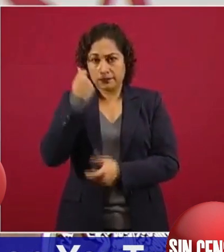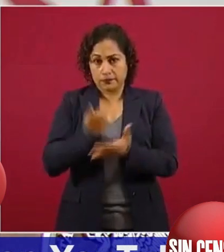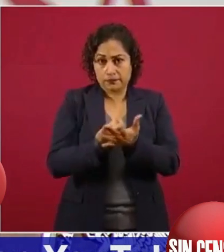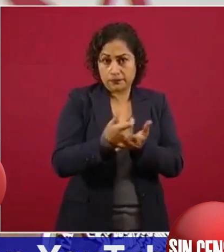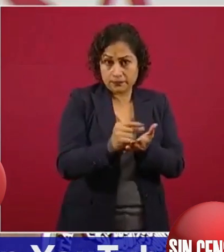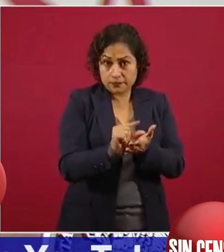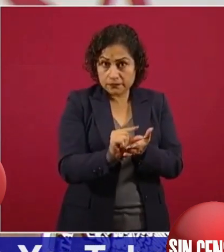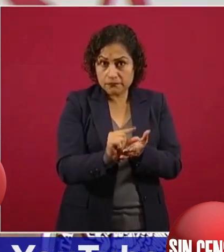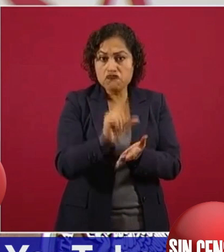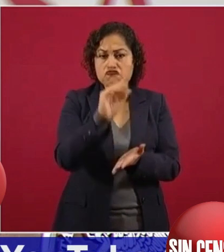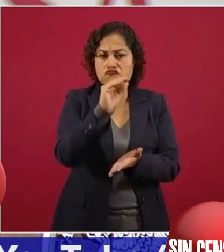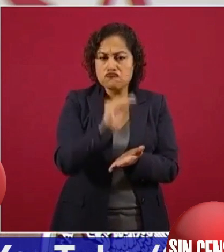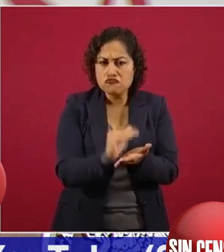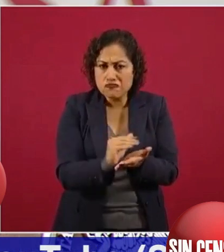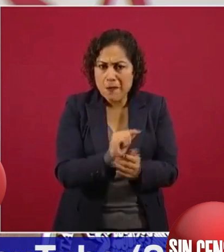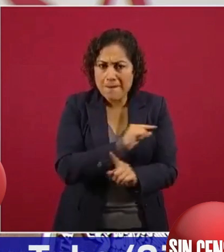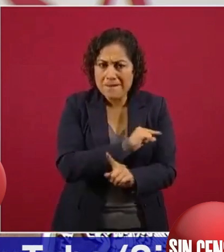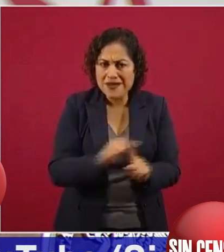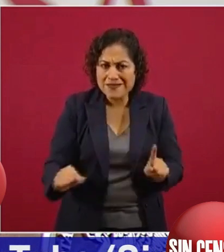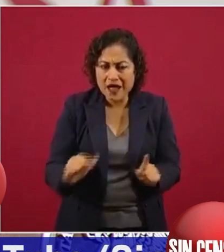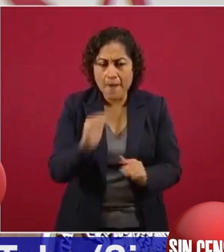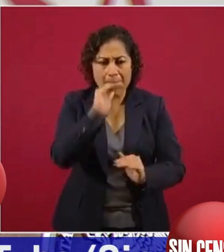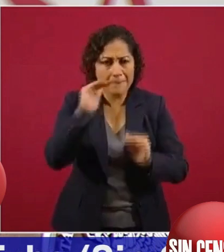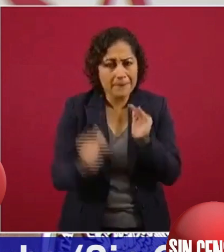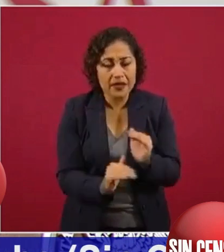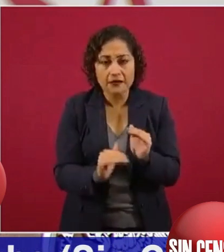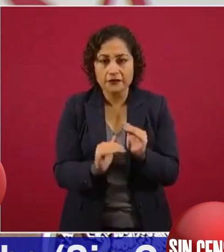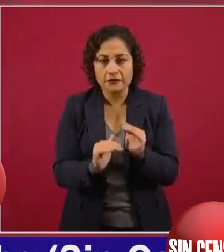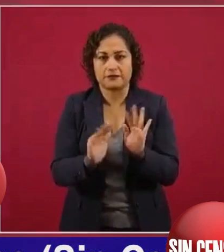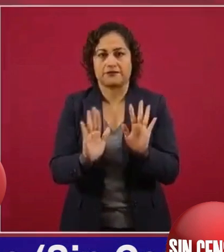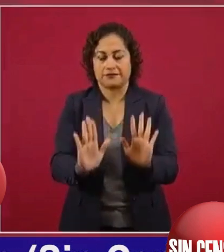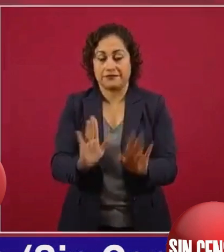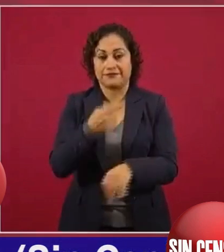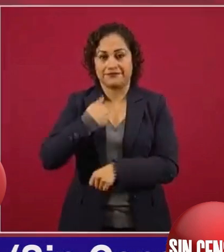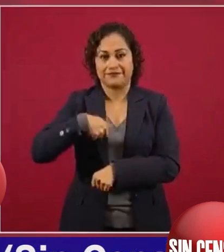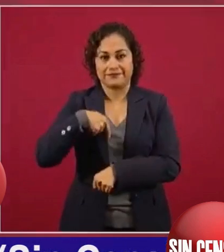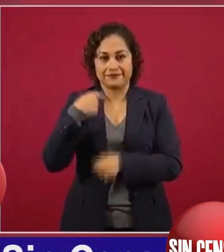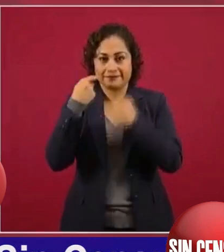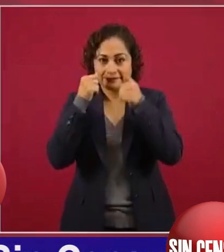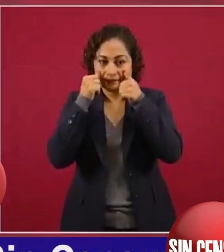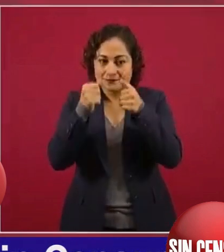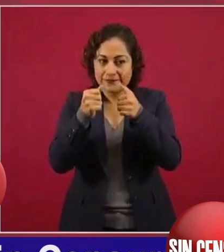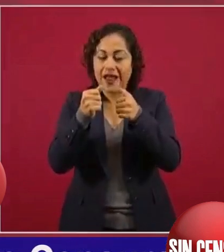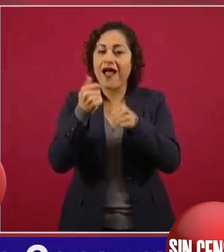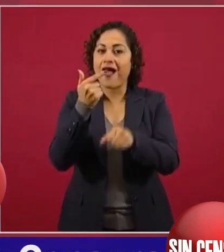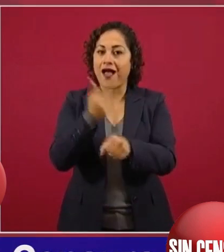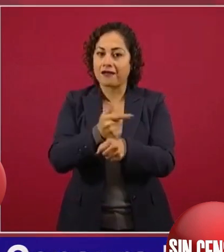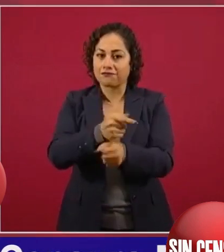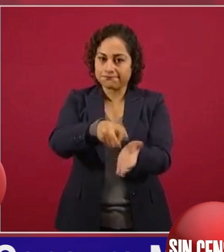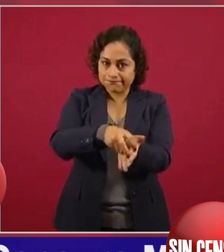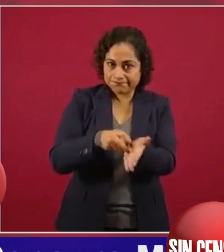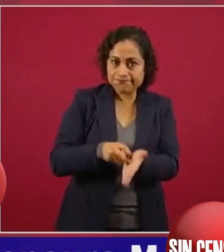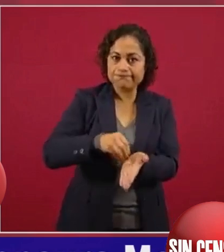Entonces estamos corrigiendo eso. Entonces es un avance. Además,